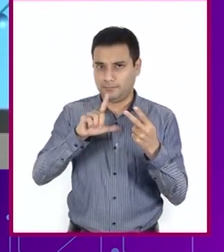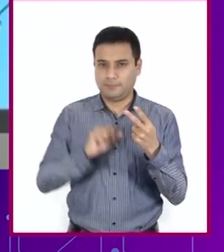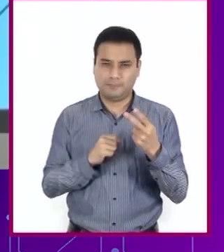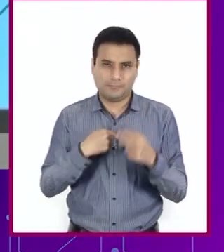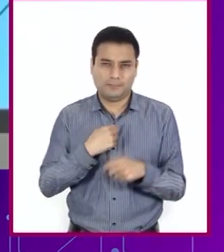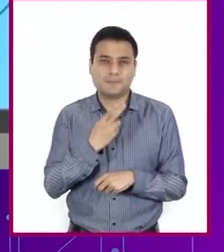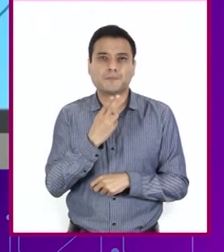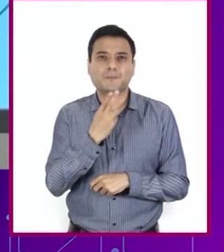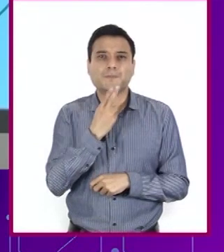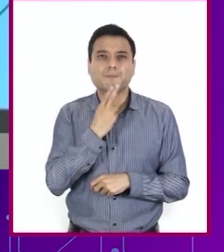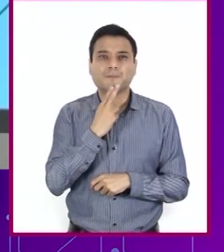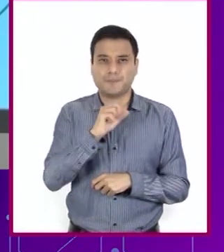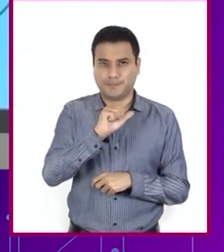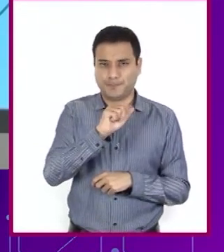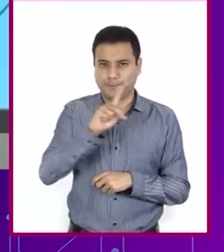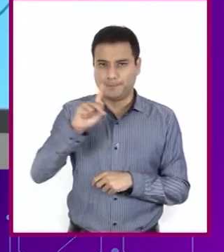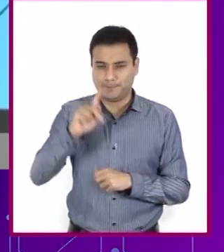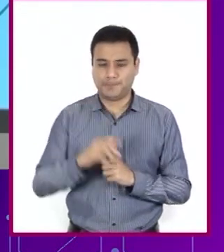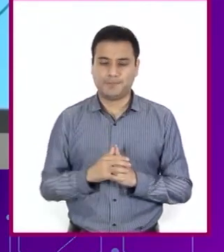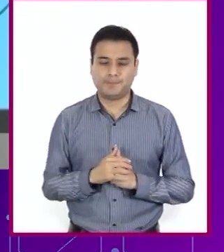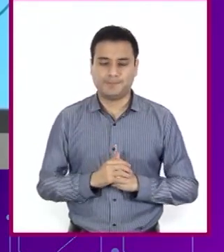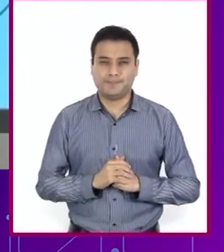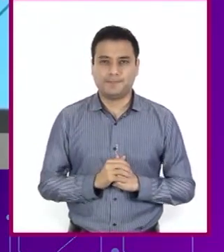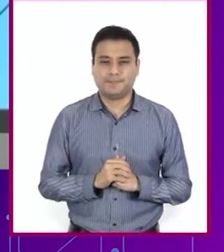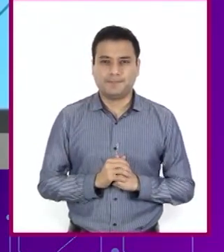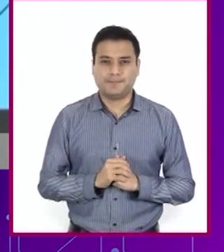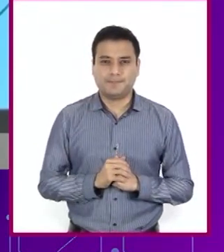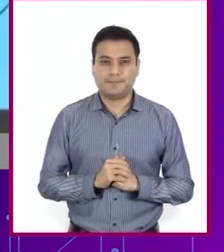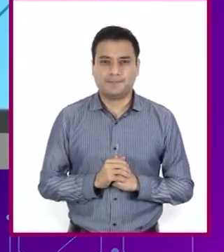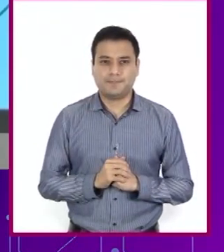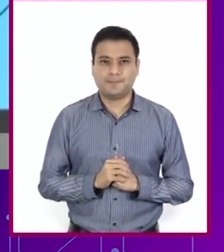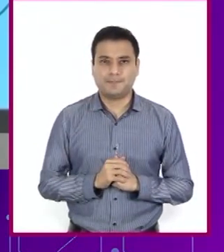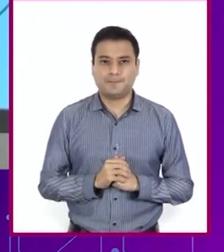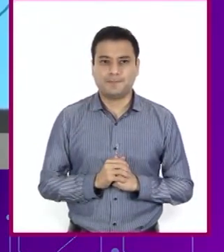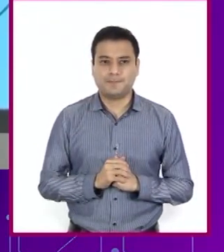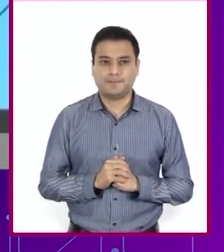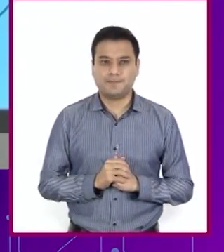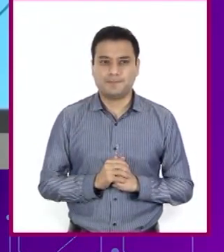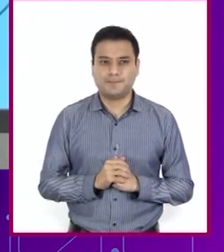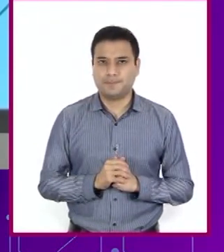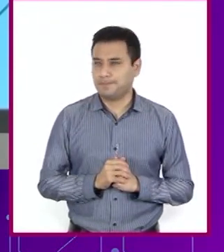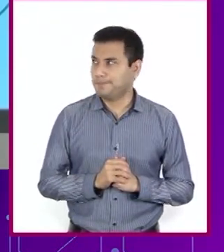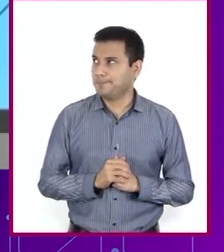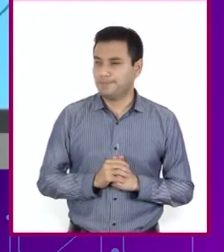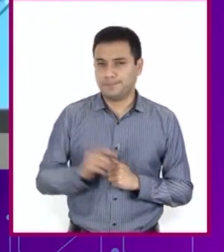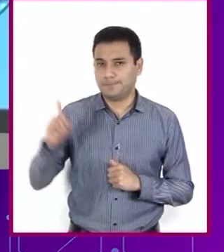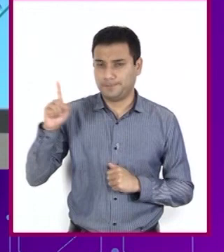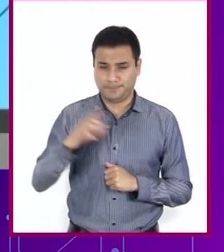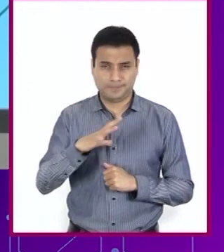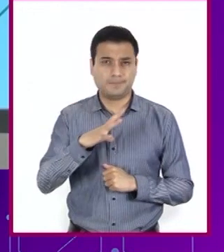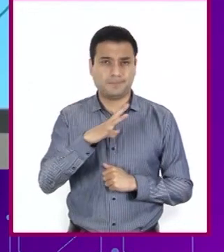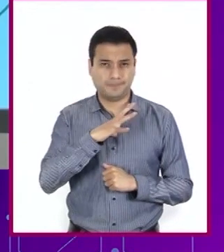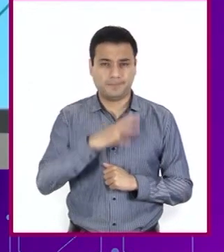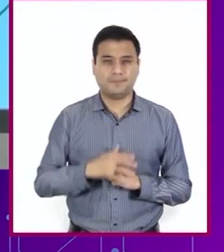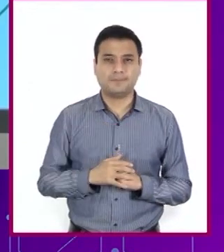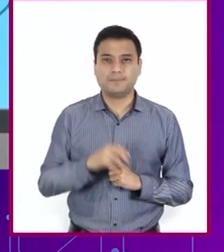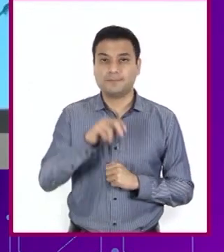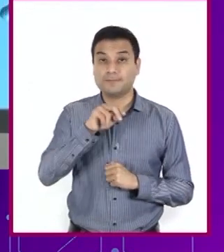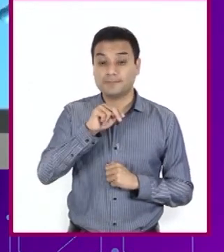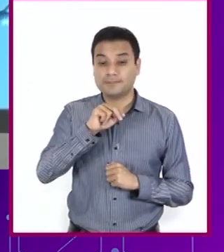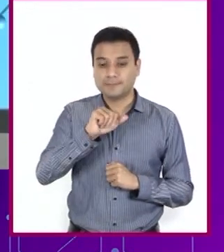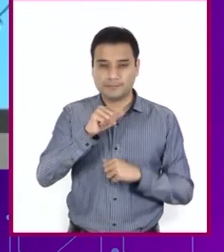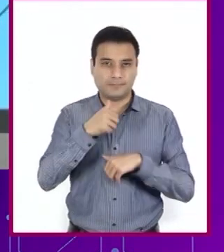aplicación de realidad aumentada. Del lado izquierdo tenemos el átomo de sodio con su número atómico